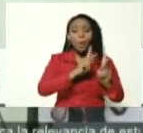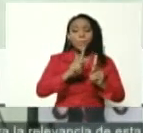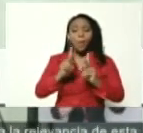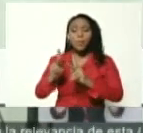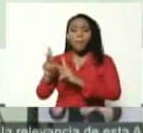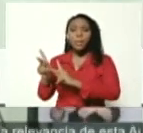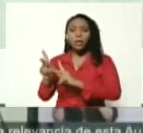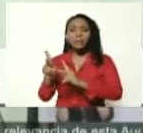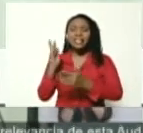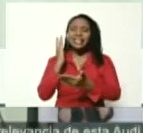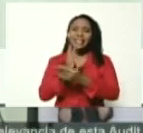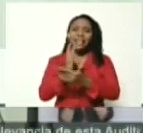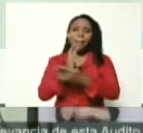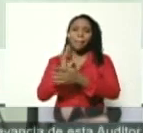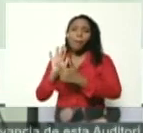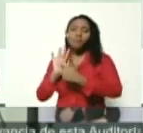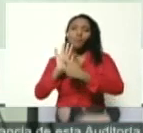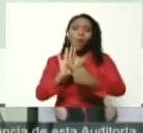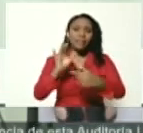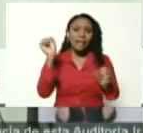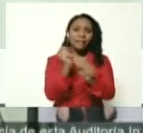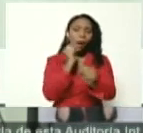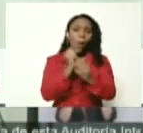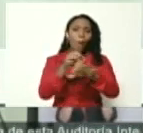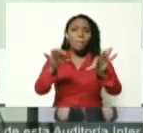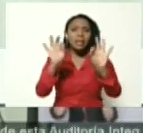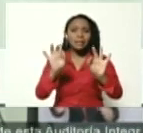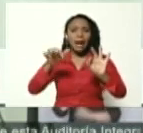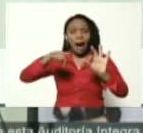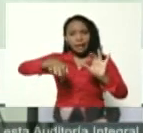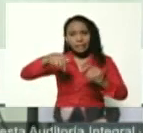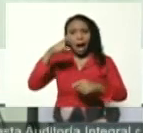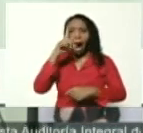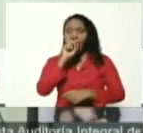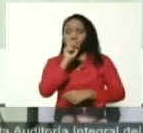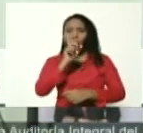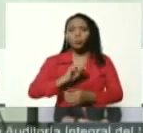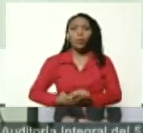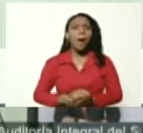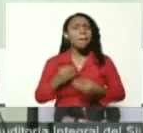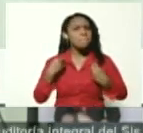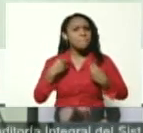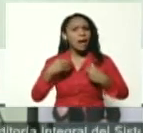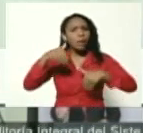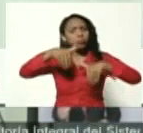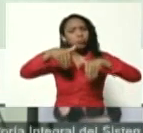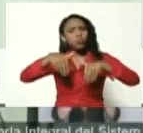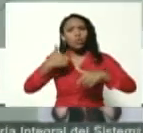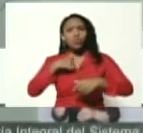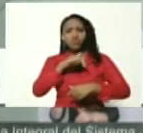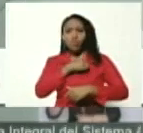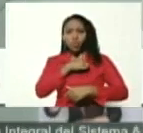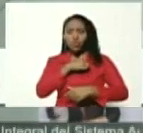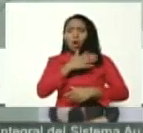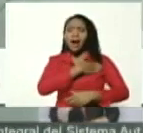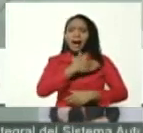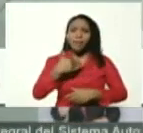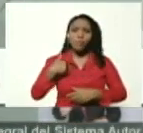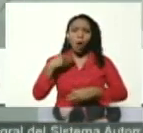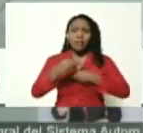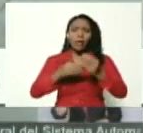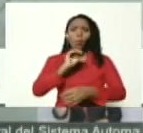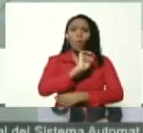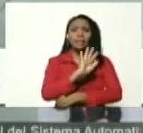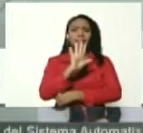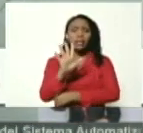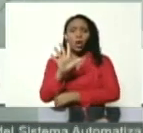siempre contempla una jornada especial. Este año, para estas elecciones, hemos adoptado 45 días,